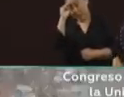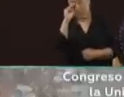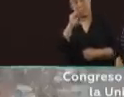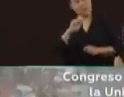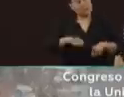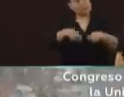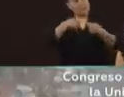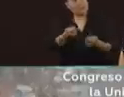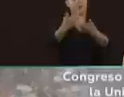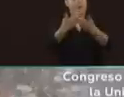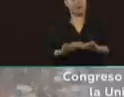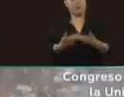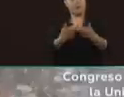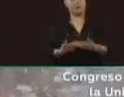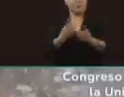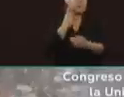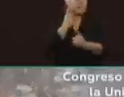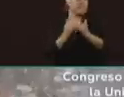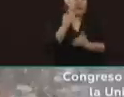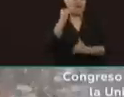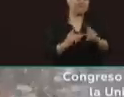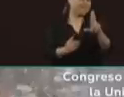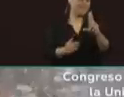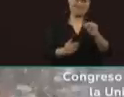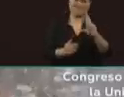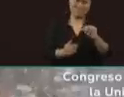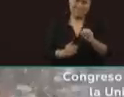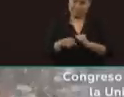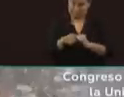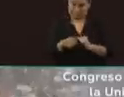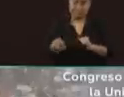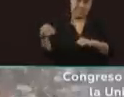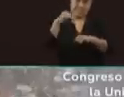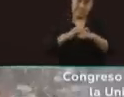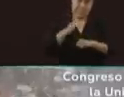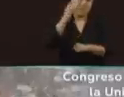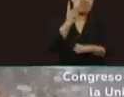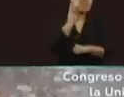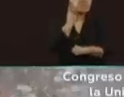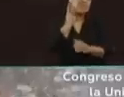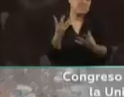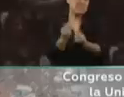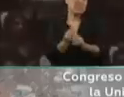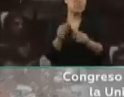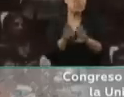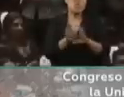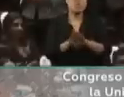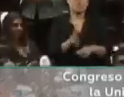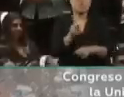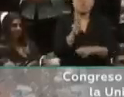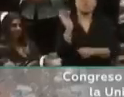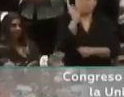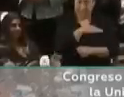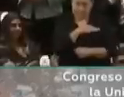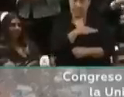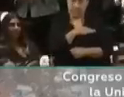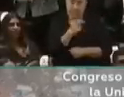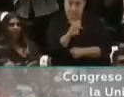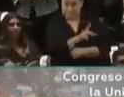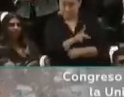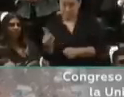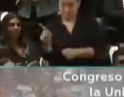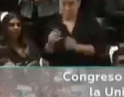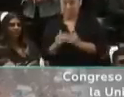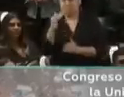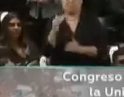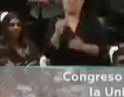mayoría calificada. Aquí hay una mayoría artificial, una mayoría que contrasta con lo